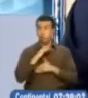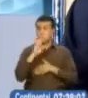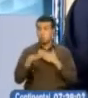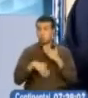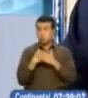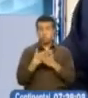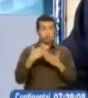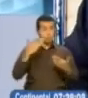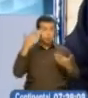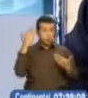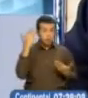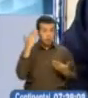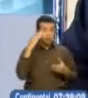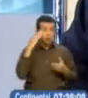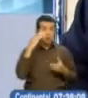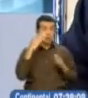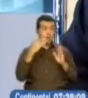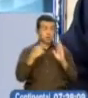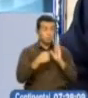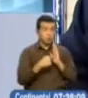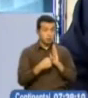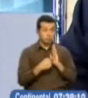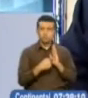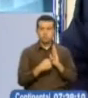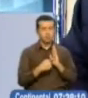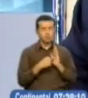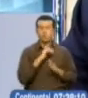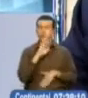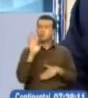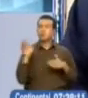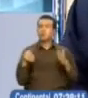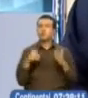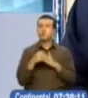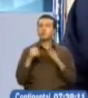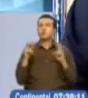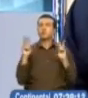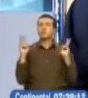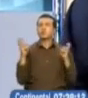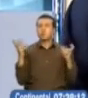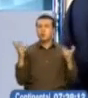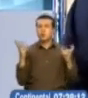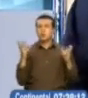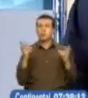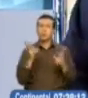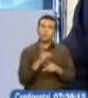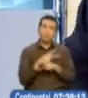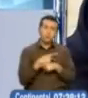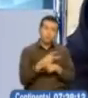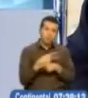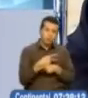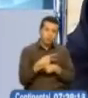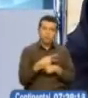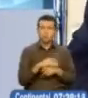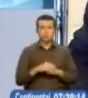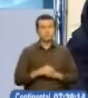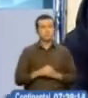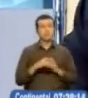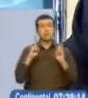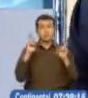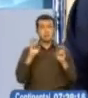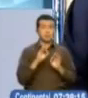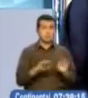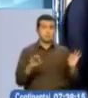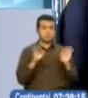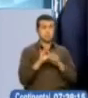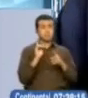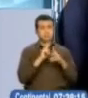es política tributaria, no todo tiene que ver con el tema de la producción en sí, Son temas